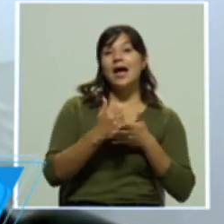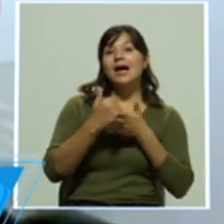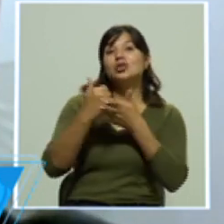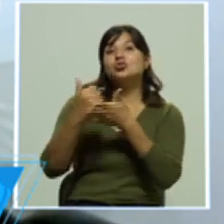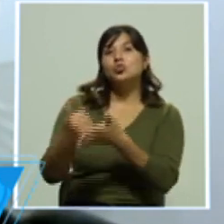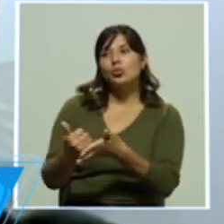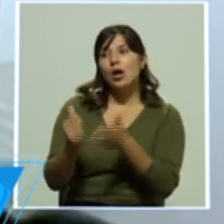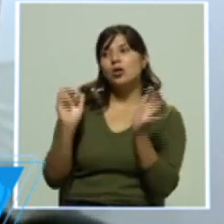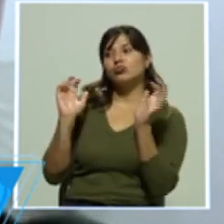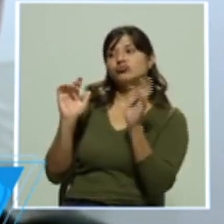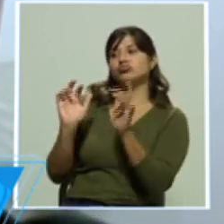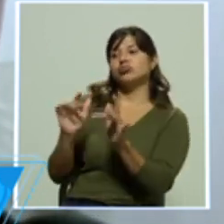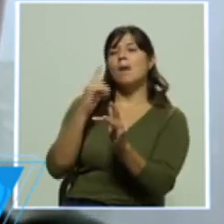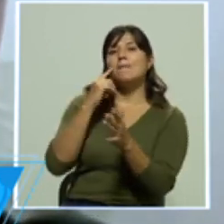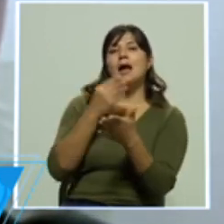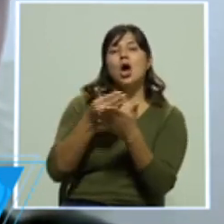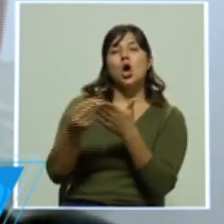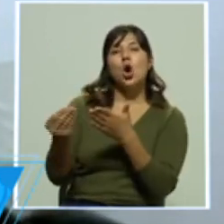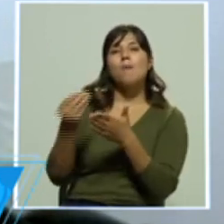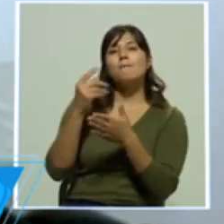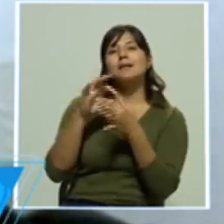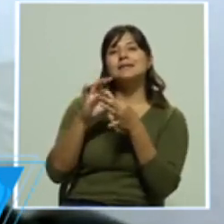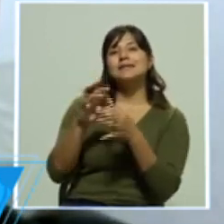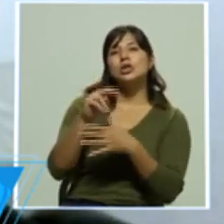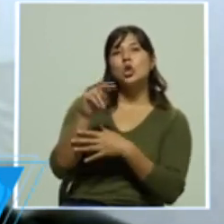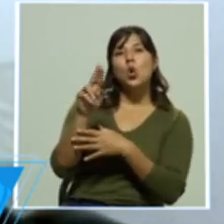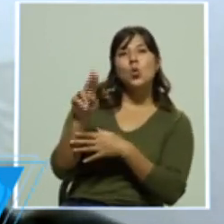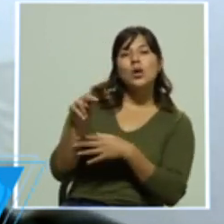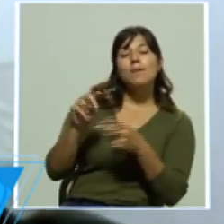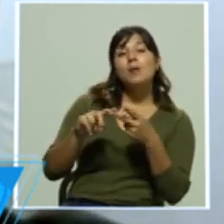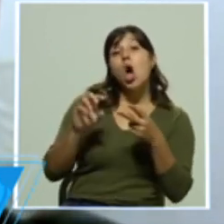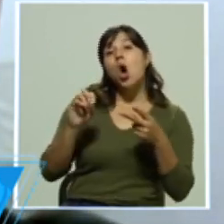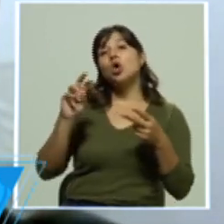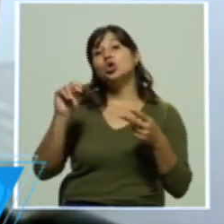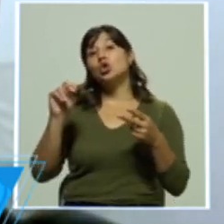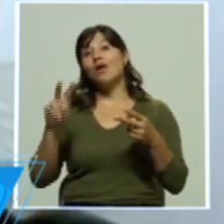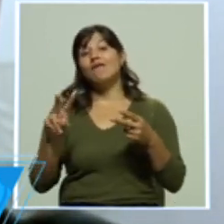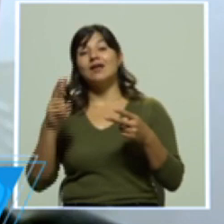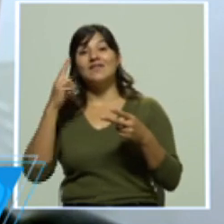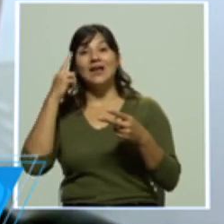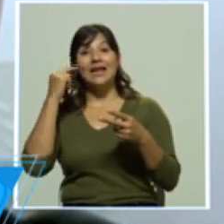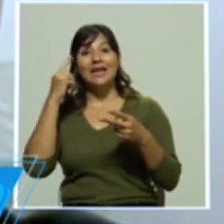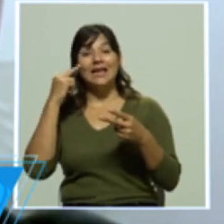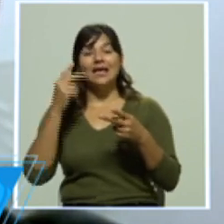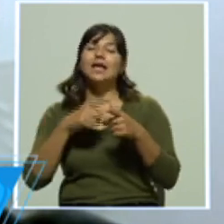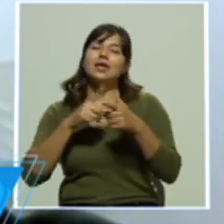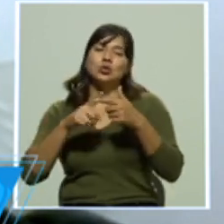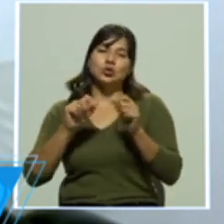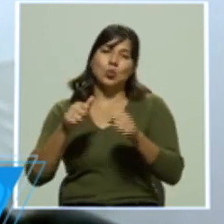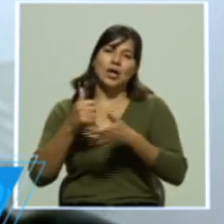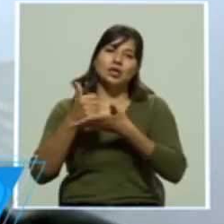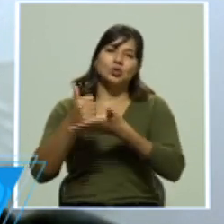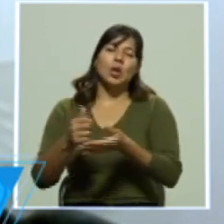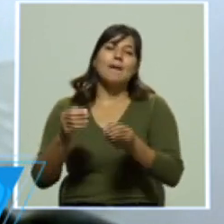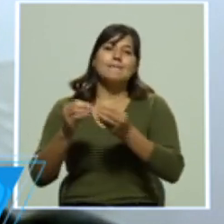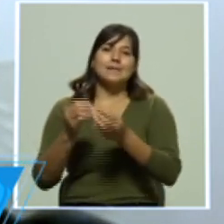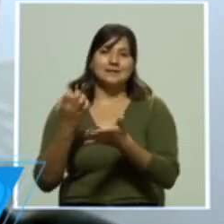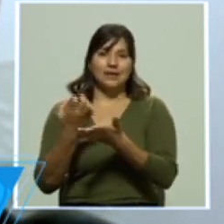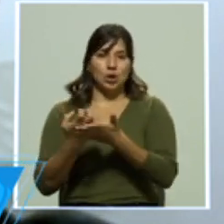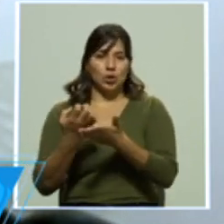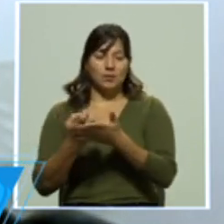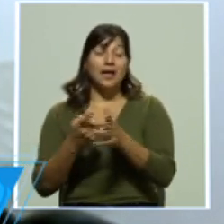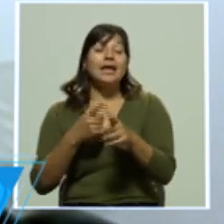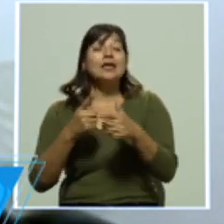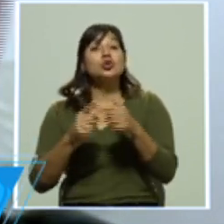compras navideñas y las compras del noviembre negro, en esa medida pues se va a favorecer la economía y de esa manera se pueden